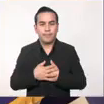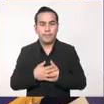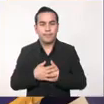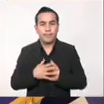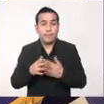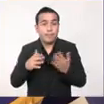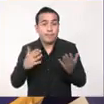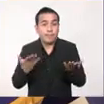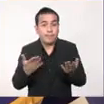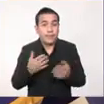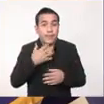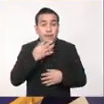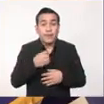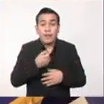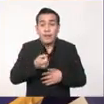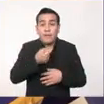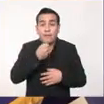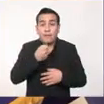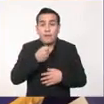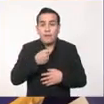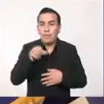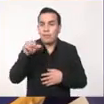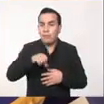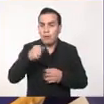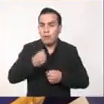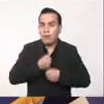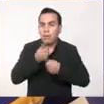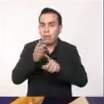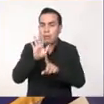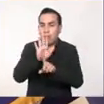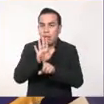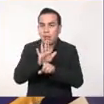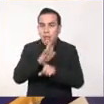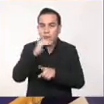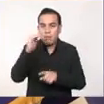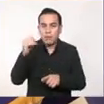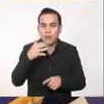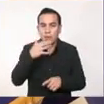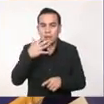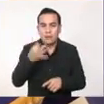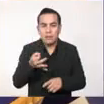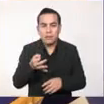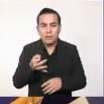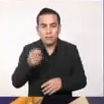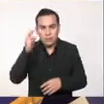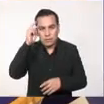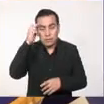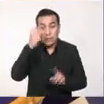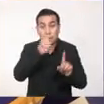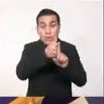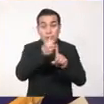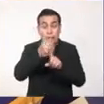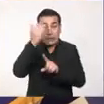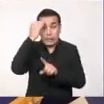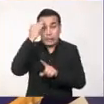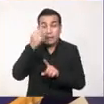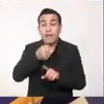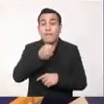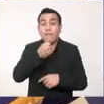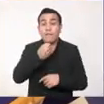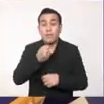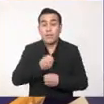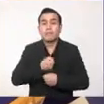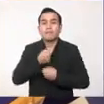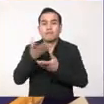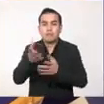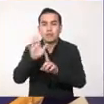Entonces están mal informando a sus países. No todos, pues, los que están mal informando a sus países. Cada quien sabe lo que ha informado.